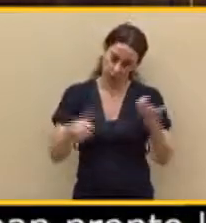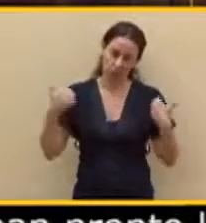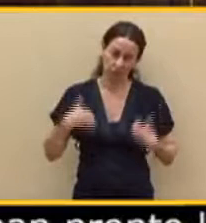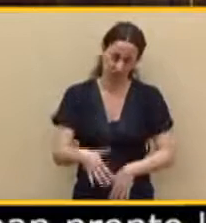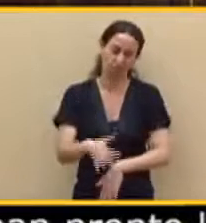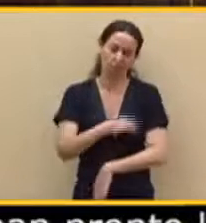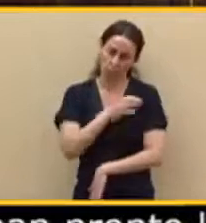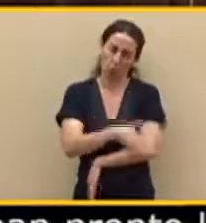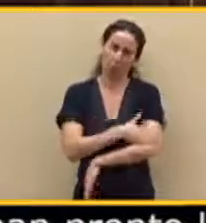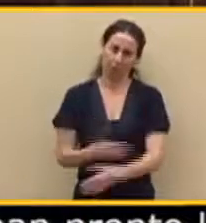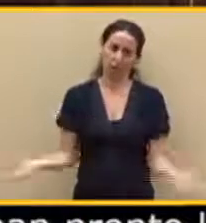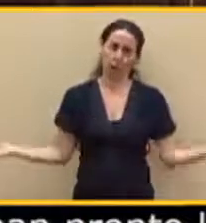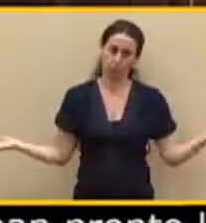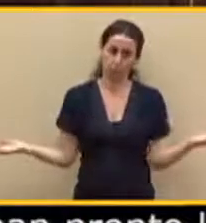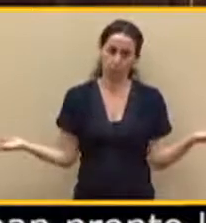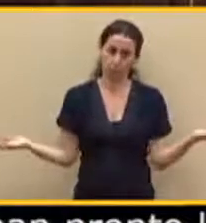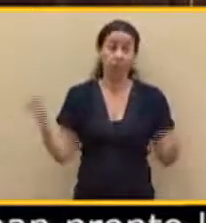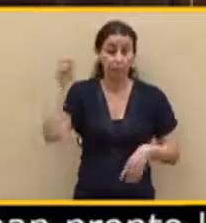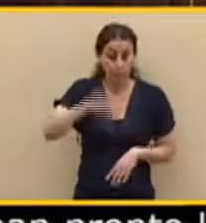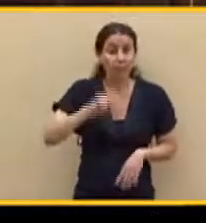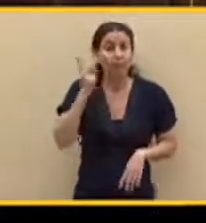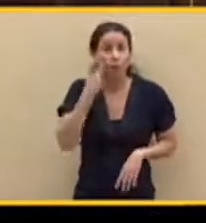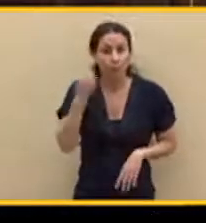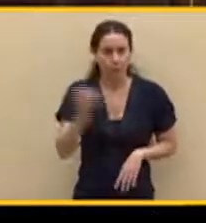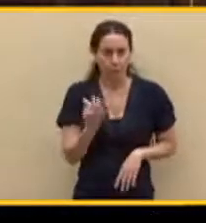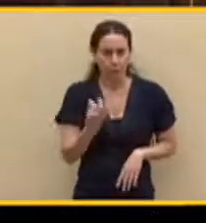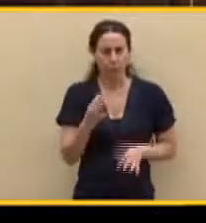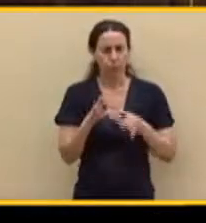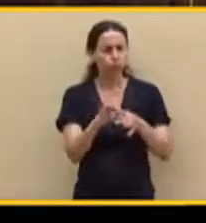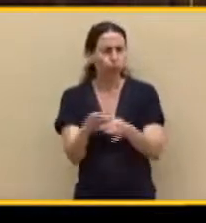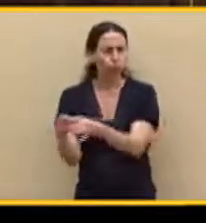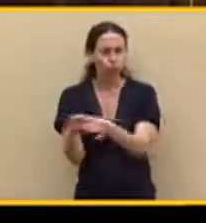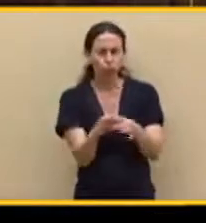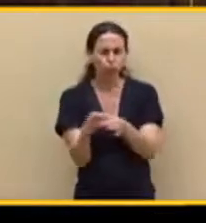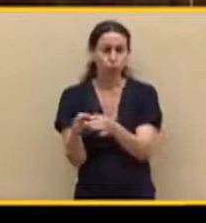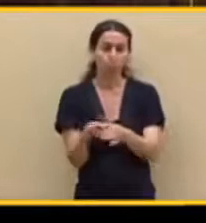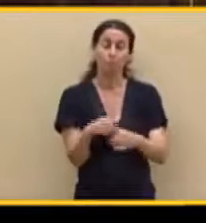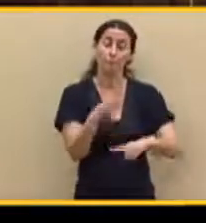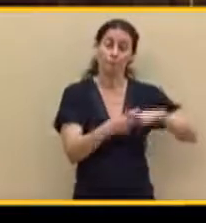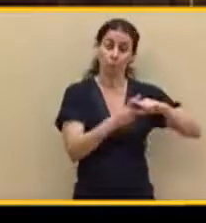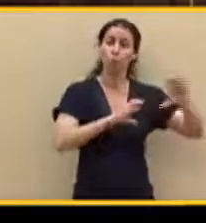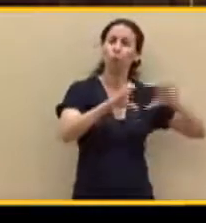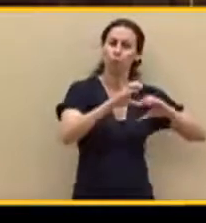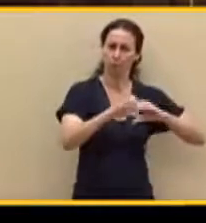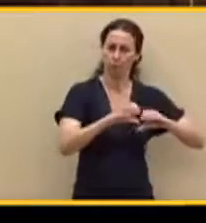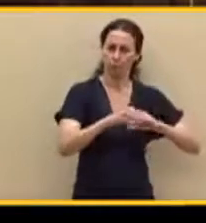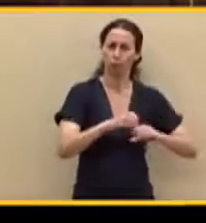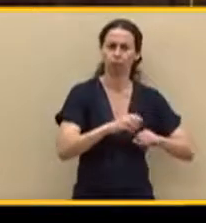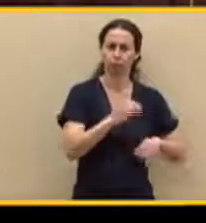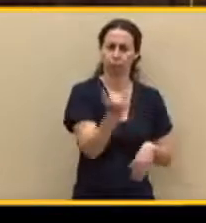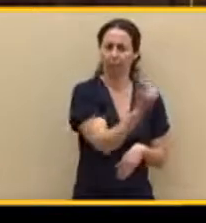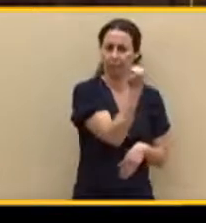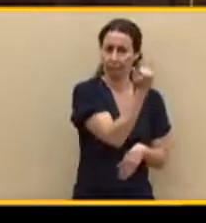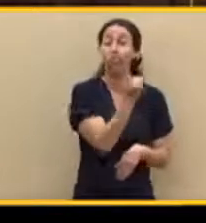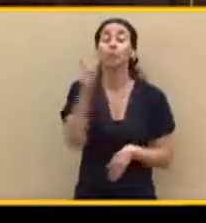Miren, encontramos también un poderoso vínculo entre jefes de medios de comunicación, cúpula judicial y corruptos. Y